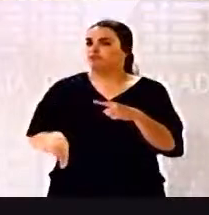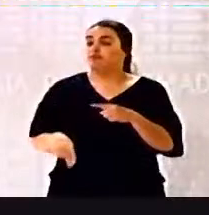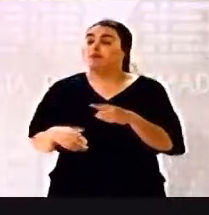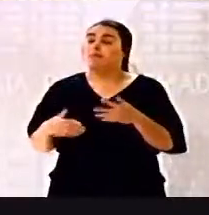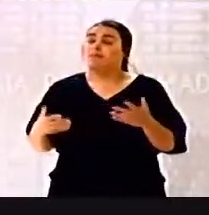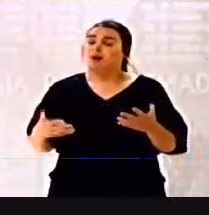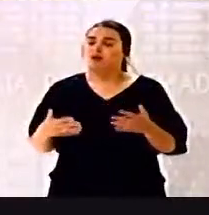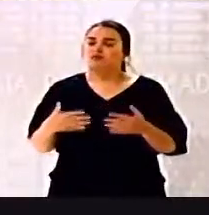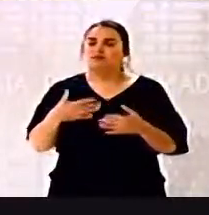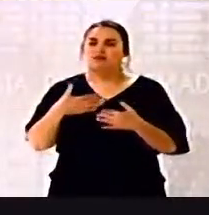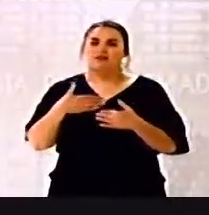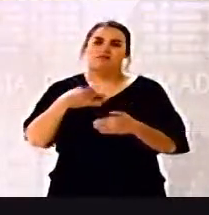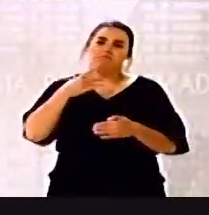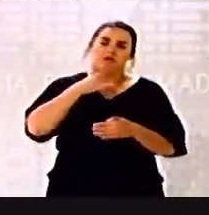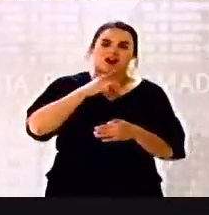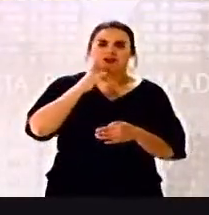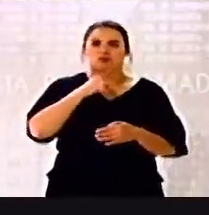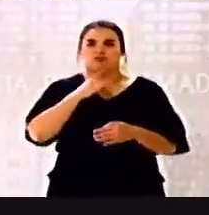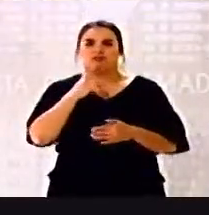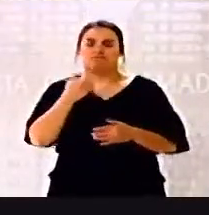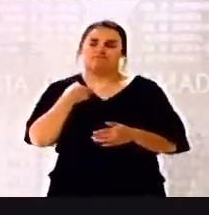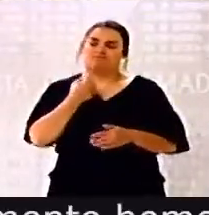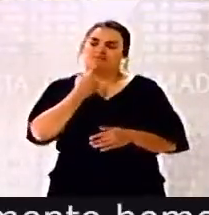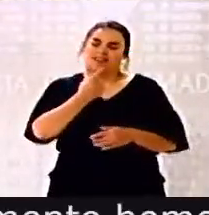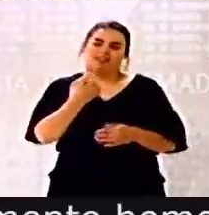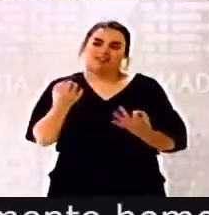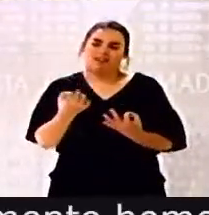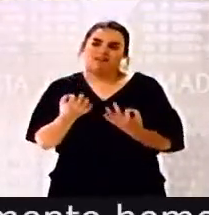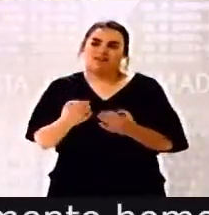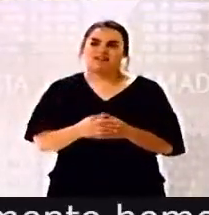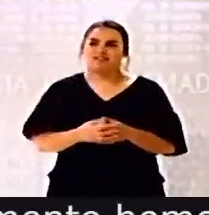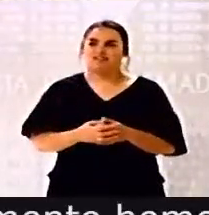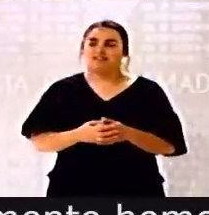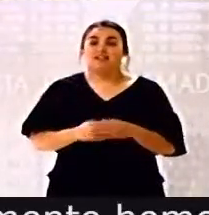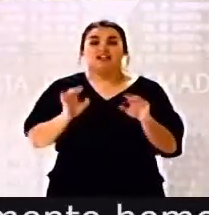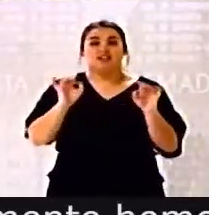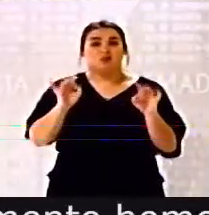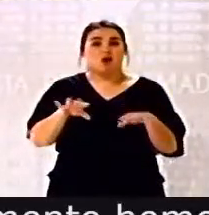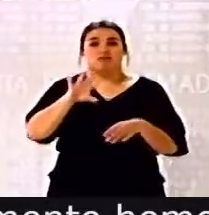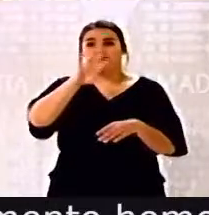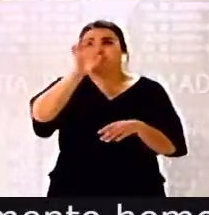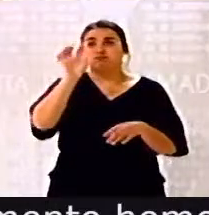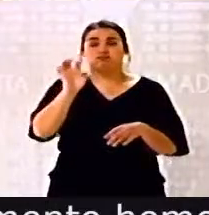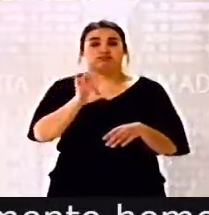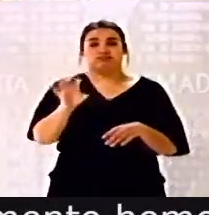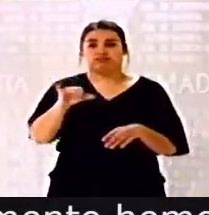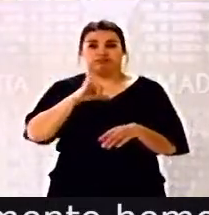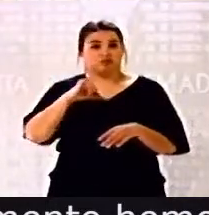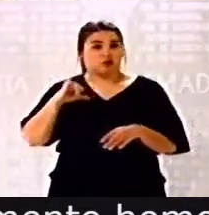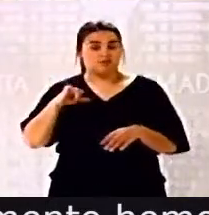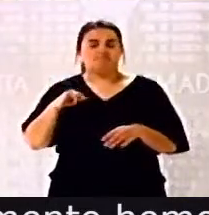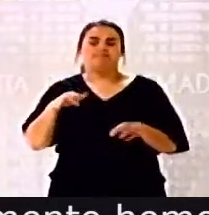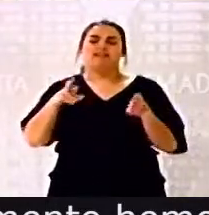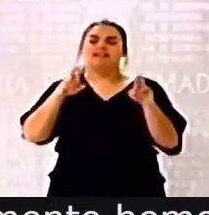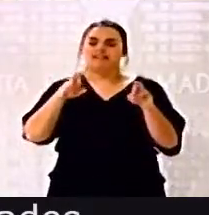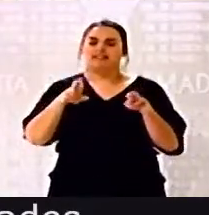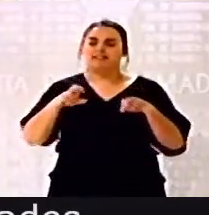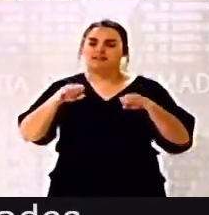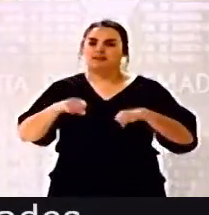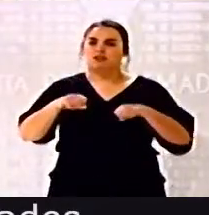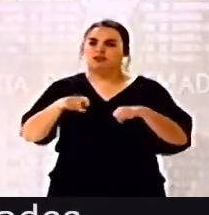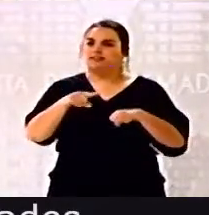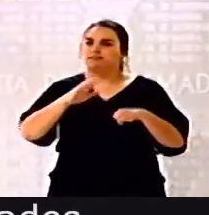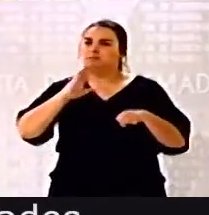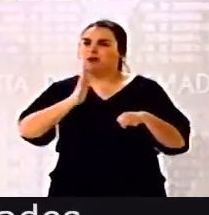Lamentablemente, hemos de decir que, al igual que en el resto de las comunidades autónomas, las residencias de mayores